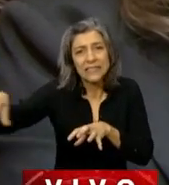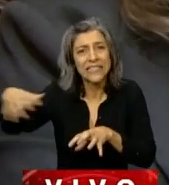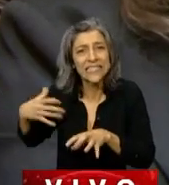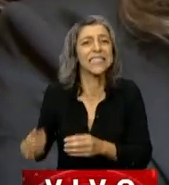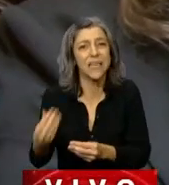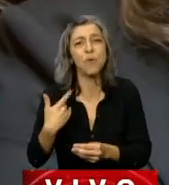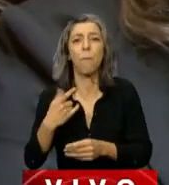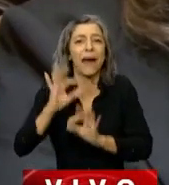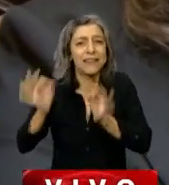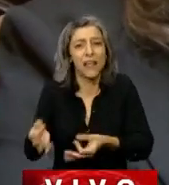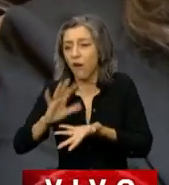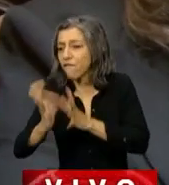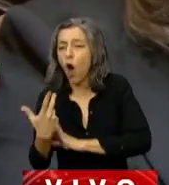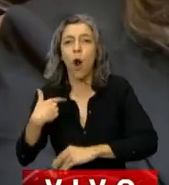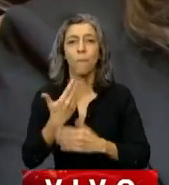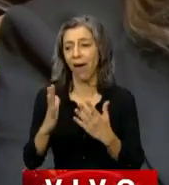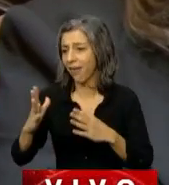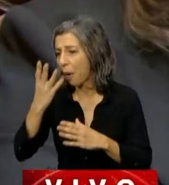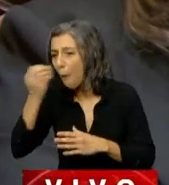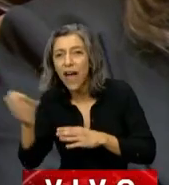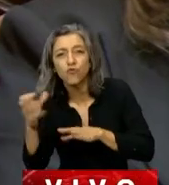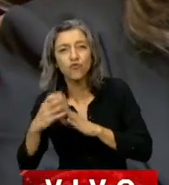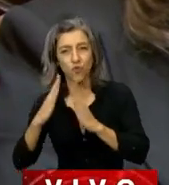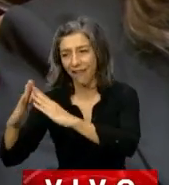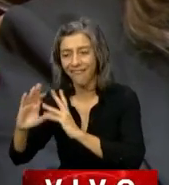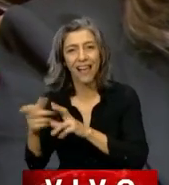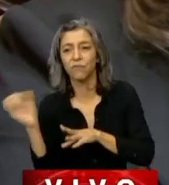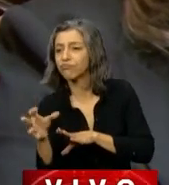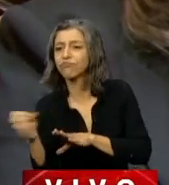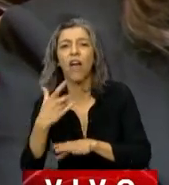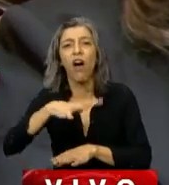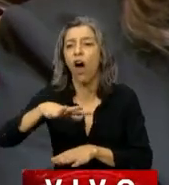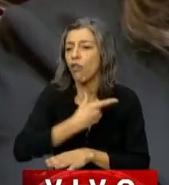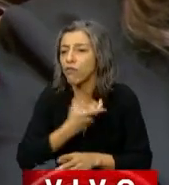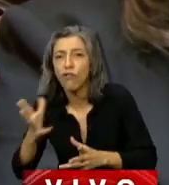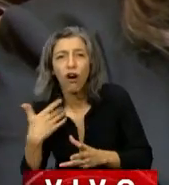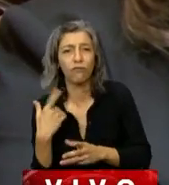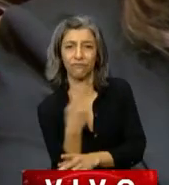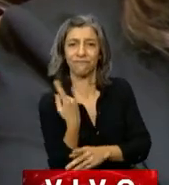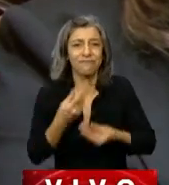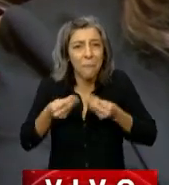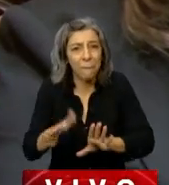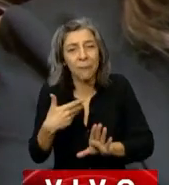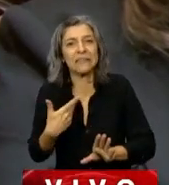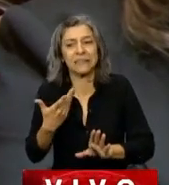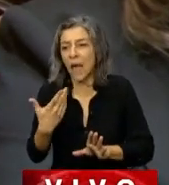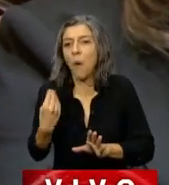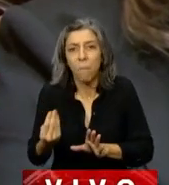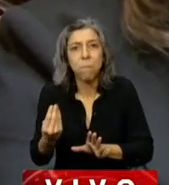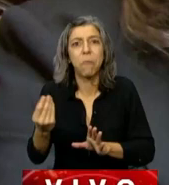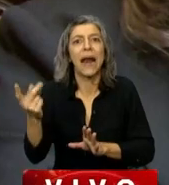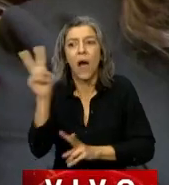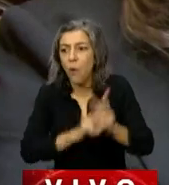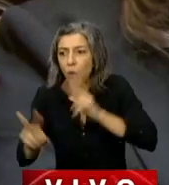tratamiento de los residuos domiciliarios. En la provincia de Jujuy hemos iniciado un proceso de cultivo y fabricación